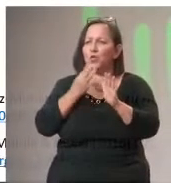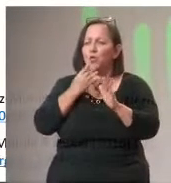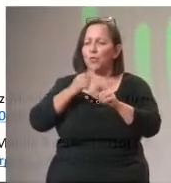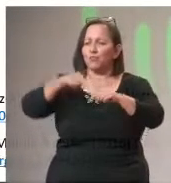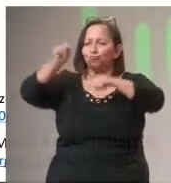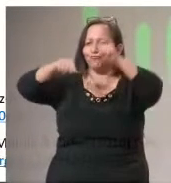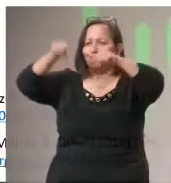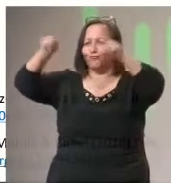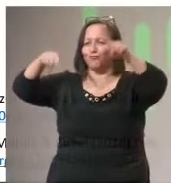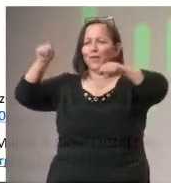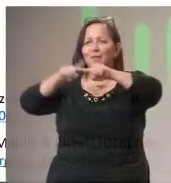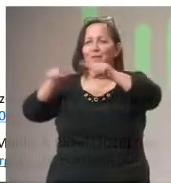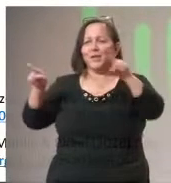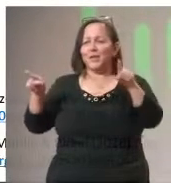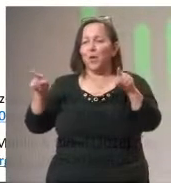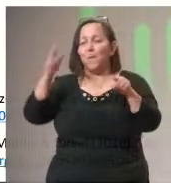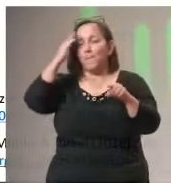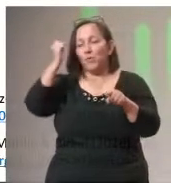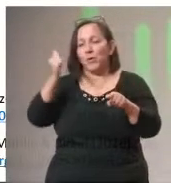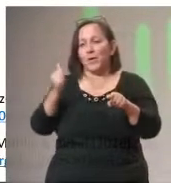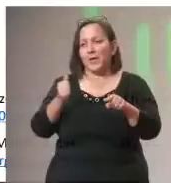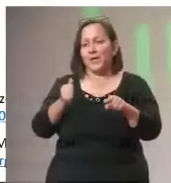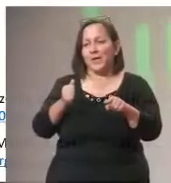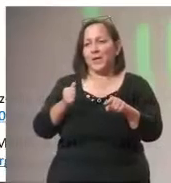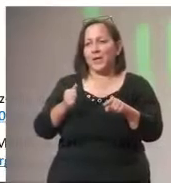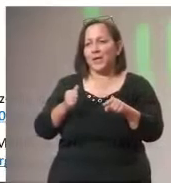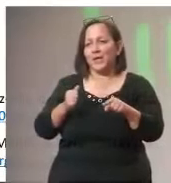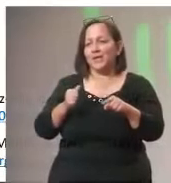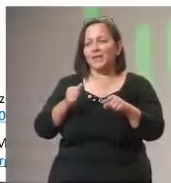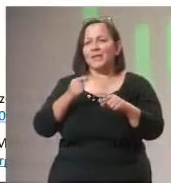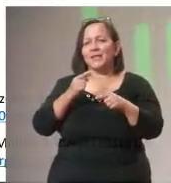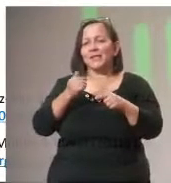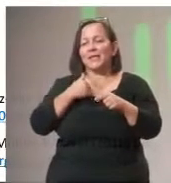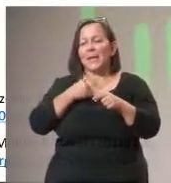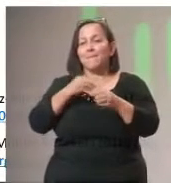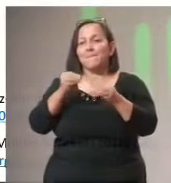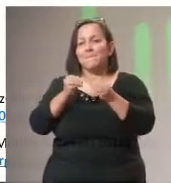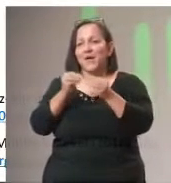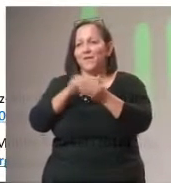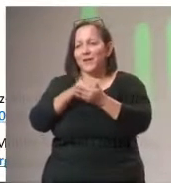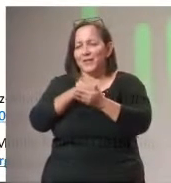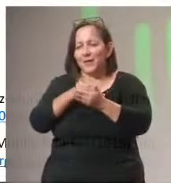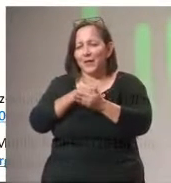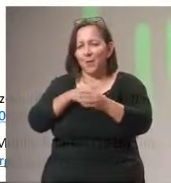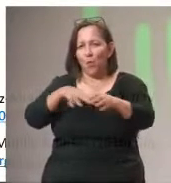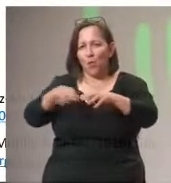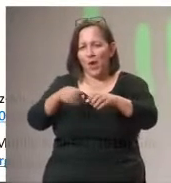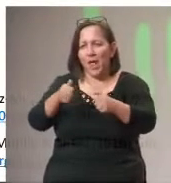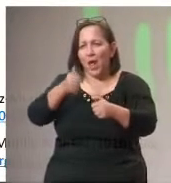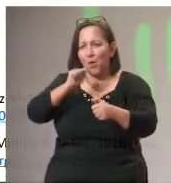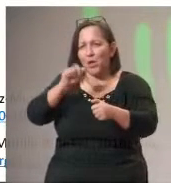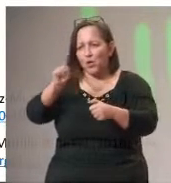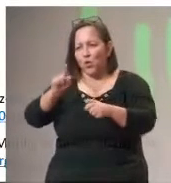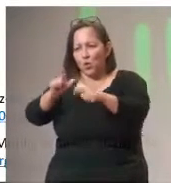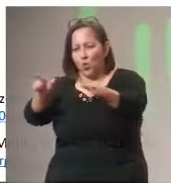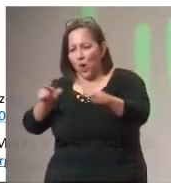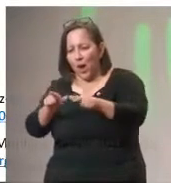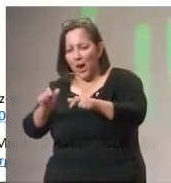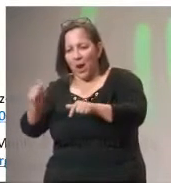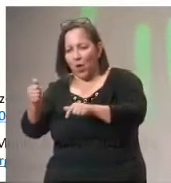distintos porque el distribuidor de agua, el operador tiene más flexibilidad de mover agua de un lado a otro porque tiene más abundancia del